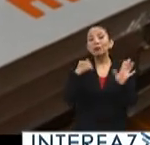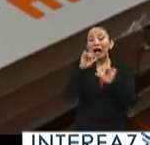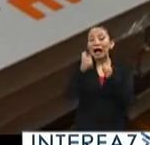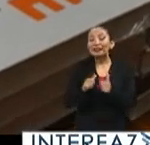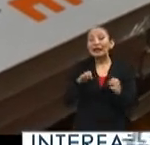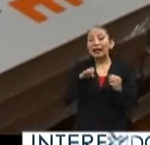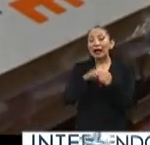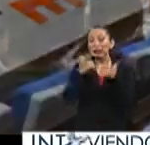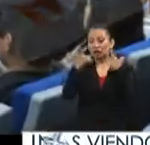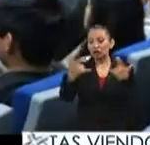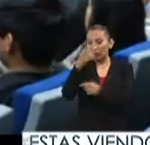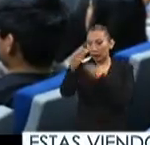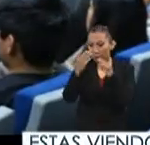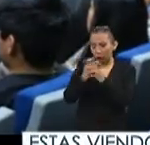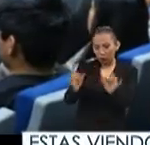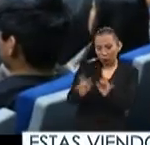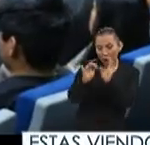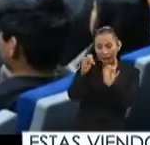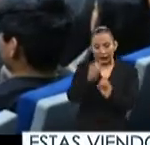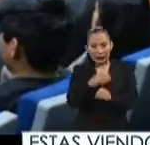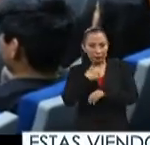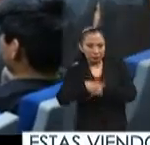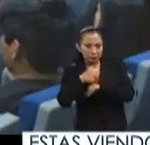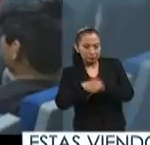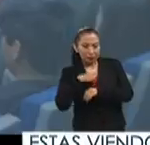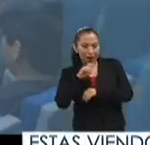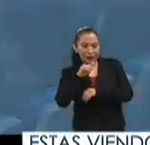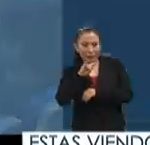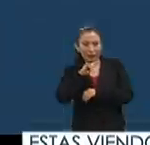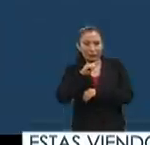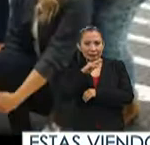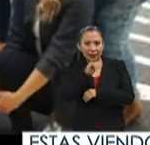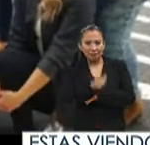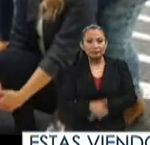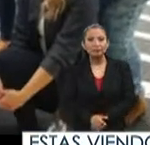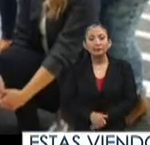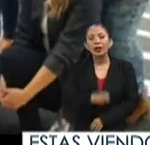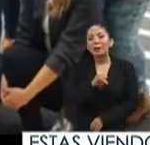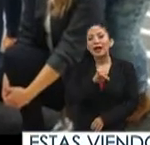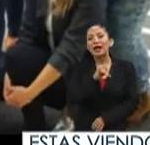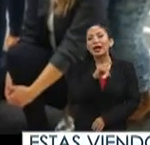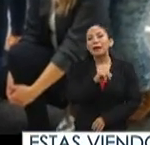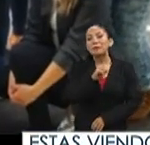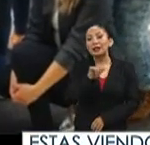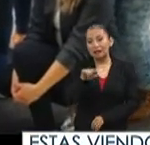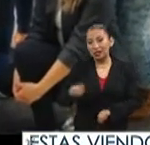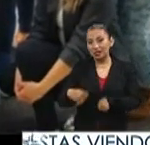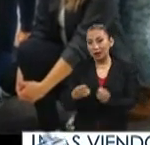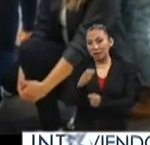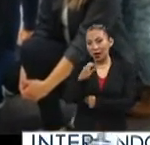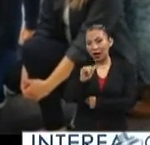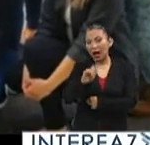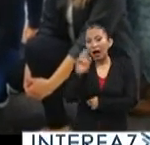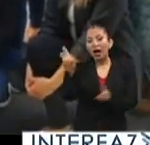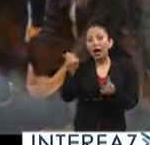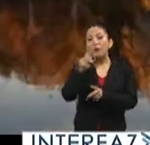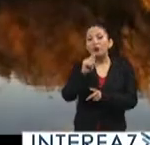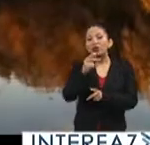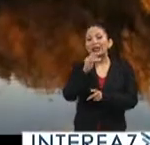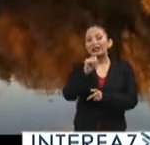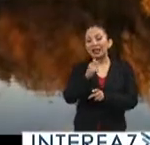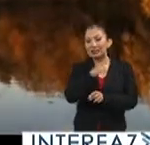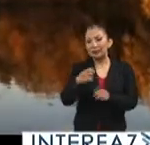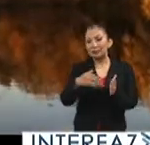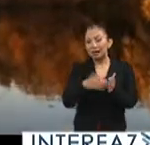engaño, historias del mundo de la casualidad y la estadística. Brian Martínez, beneficiario de la beca Proyecta 100,000